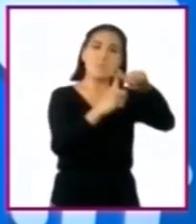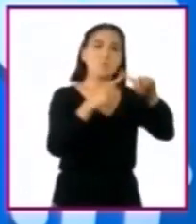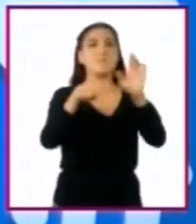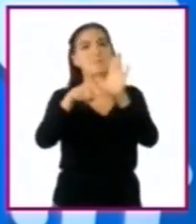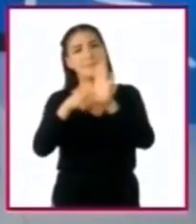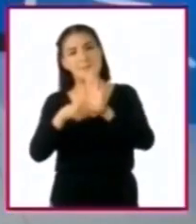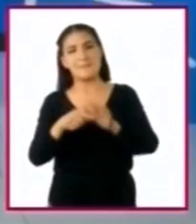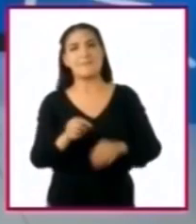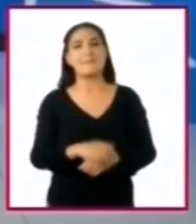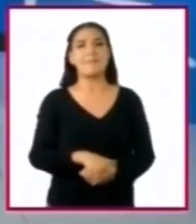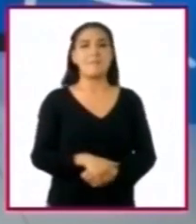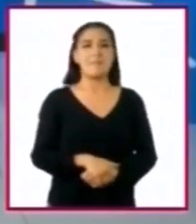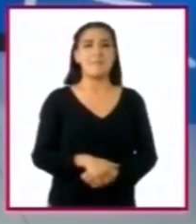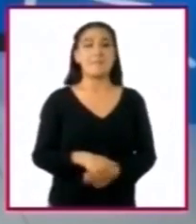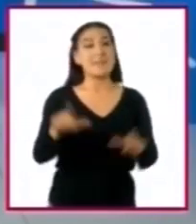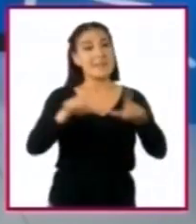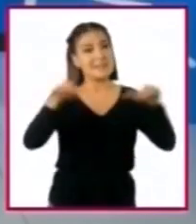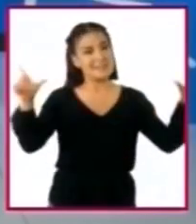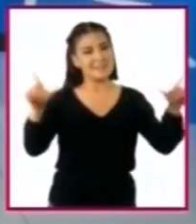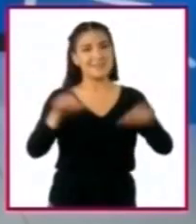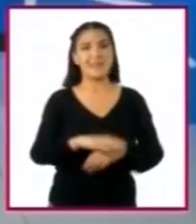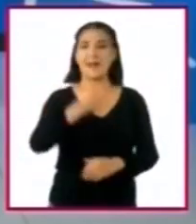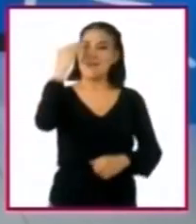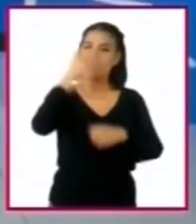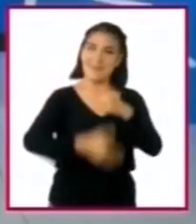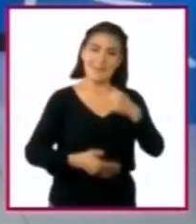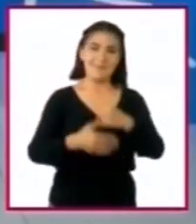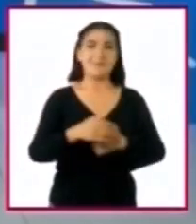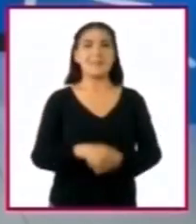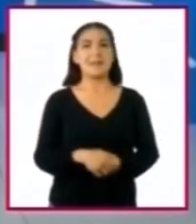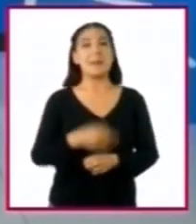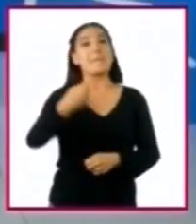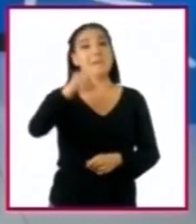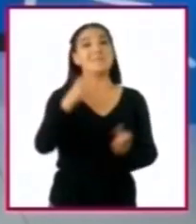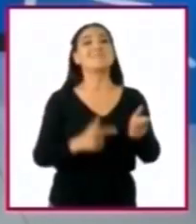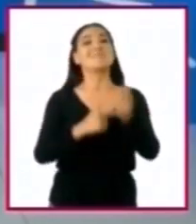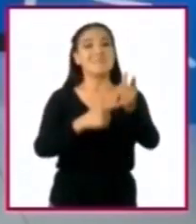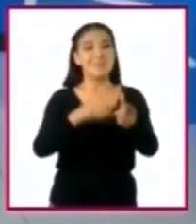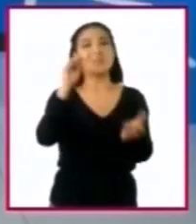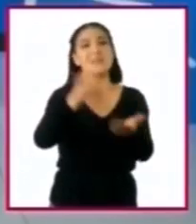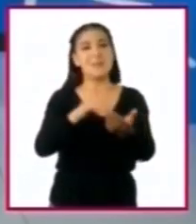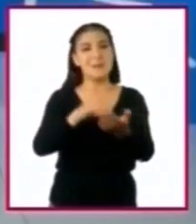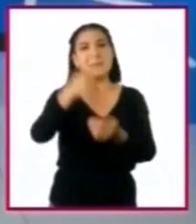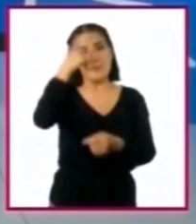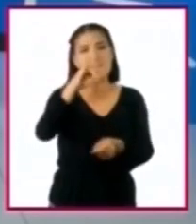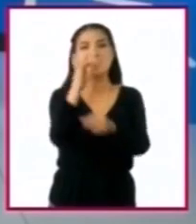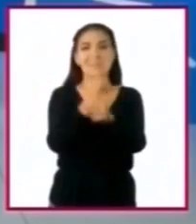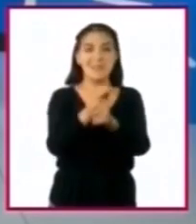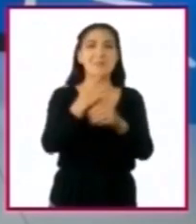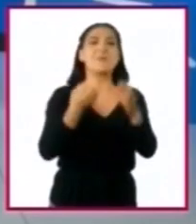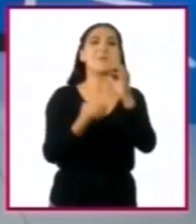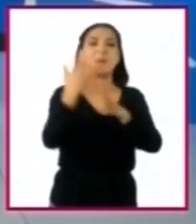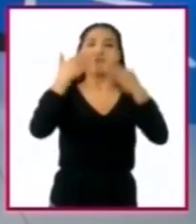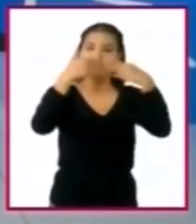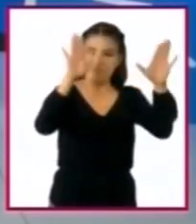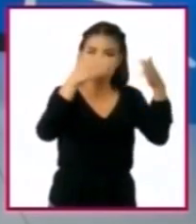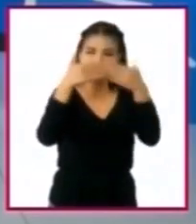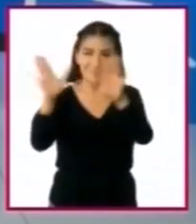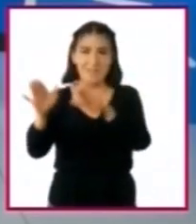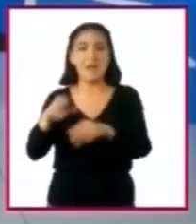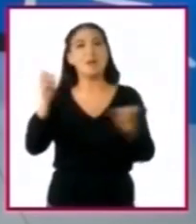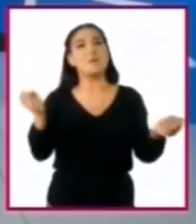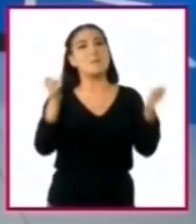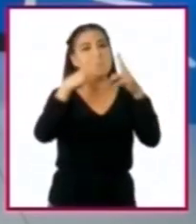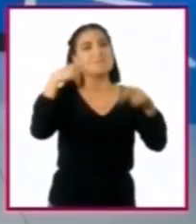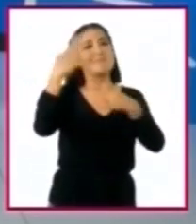negativos. Listo, terminamos, pero aún nos queda mucho por explorar y descubrir, así que nos vemos la